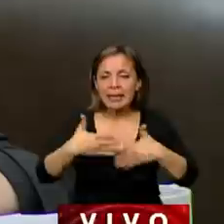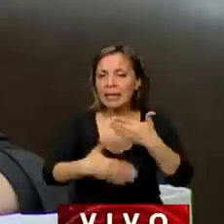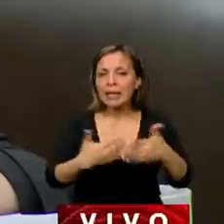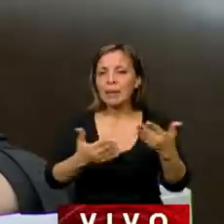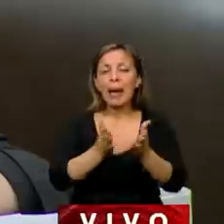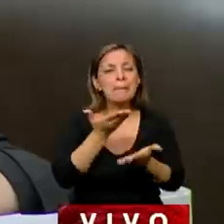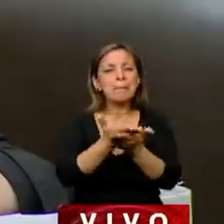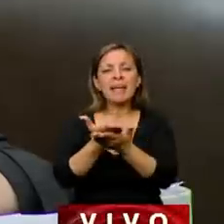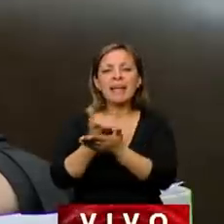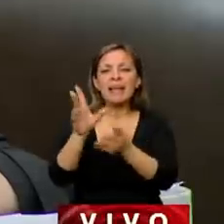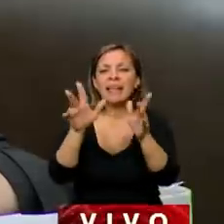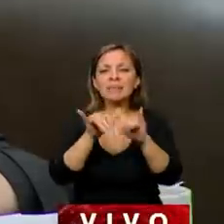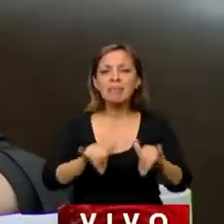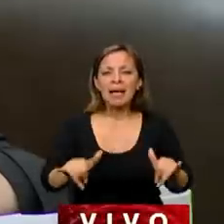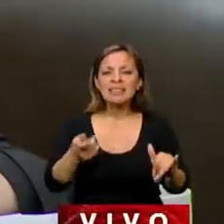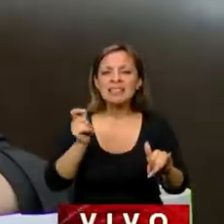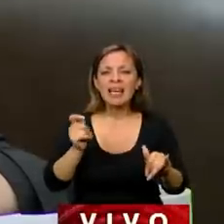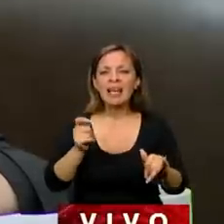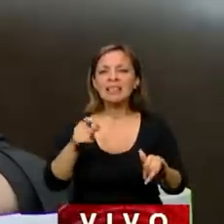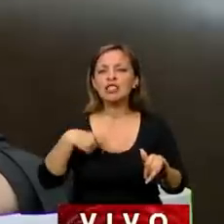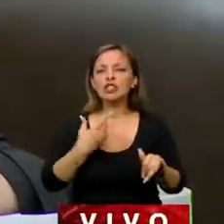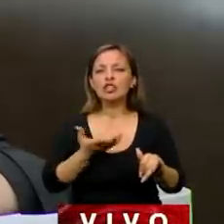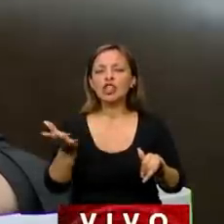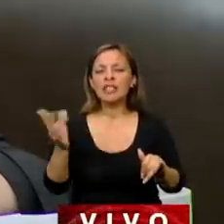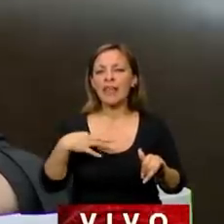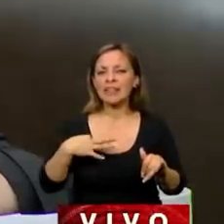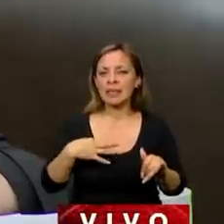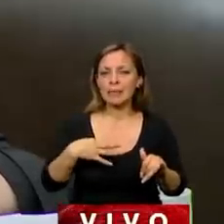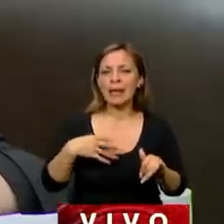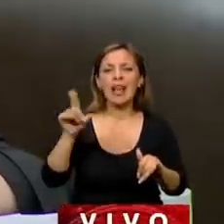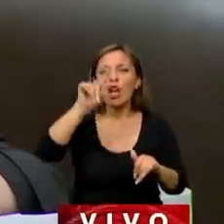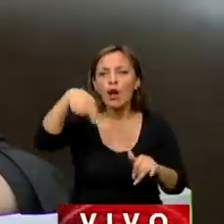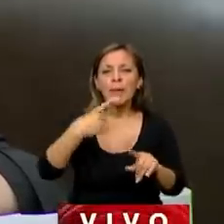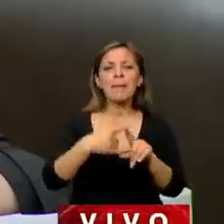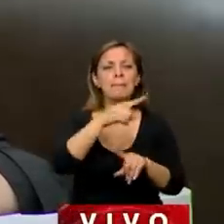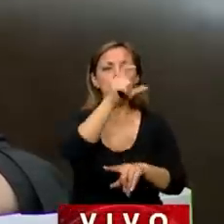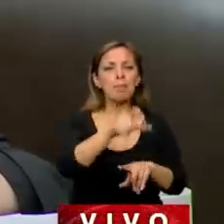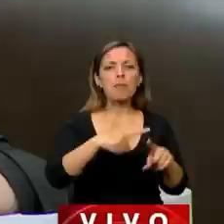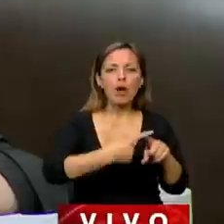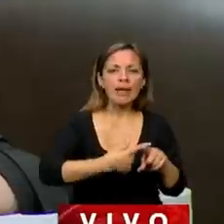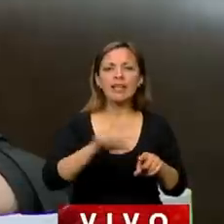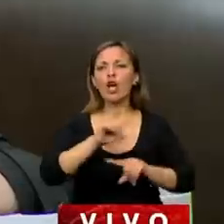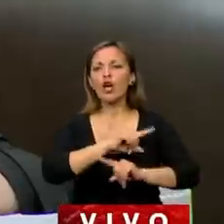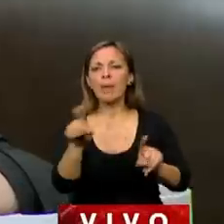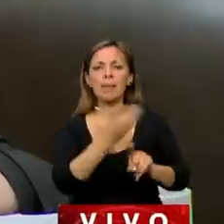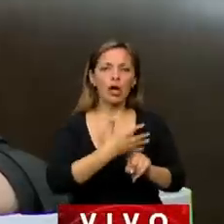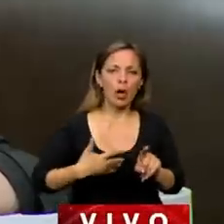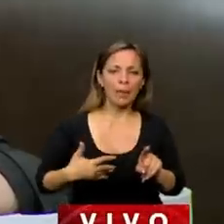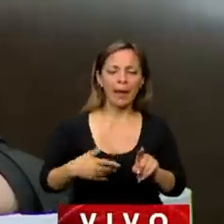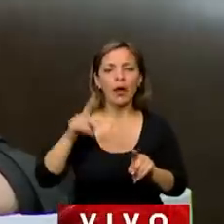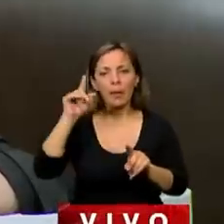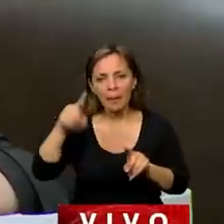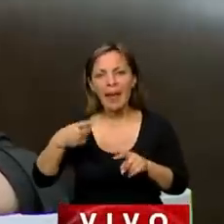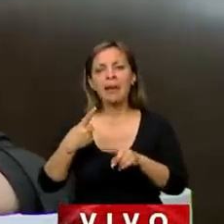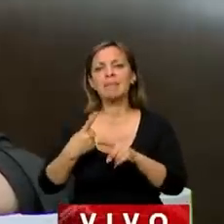de pacificación de la sociedad civil y no ni de los gobiernos ni de la clase dirigente. Entonces, me parece que hay que saber cómo surgen